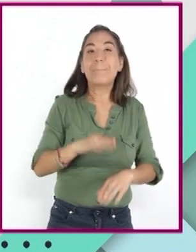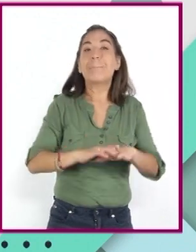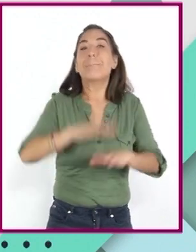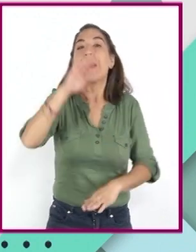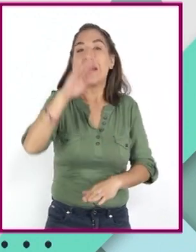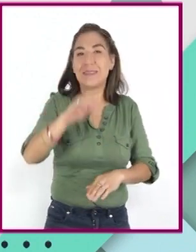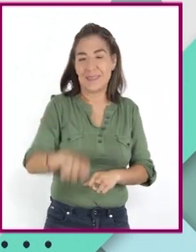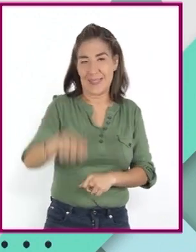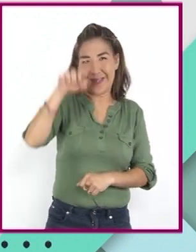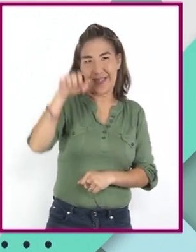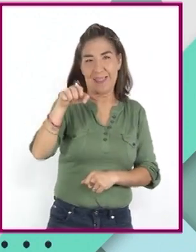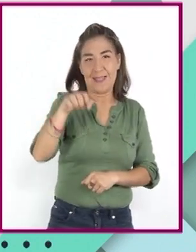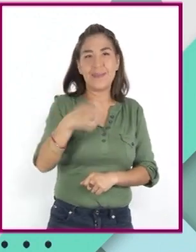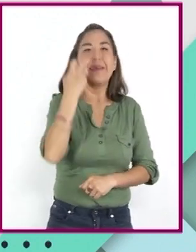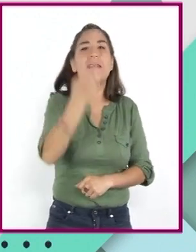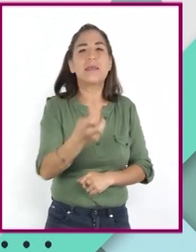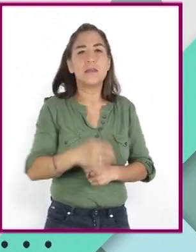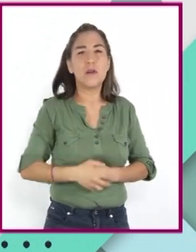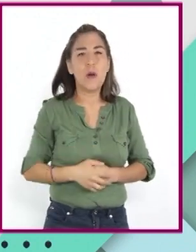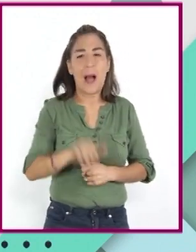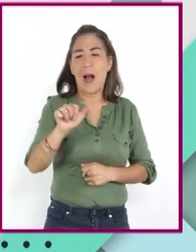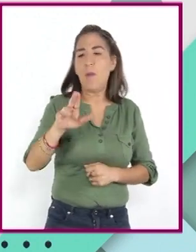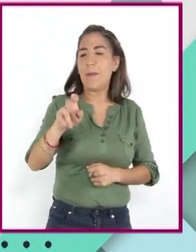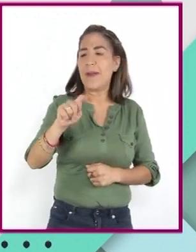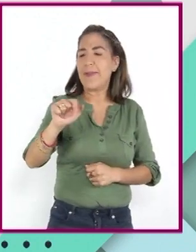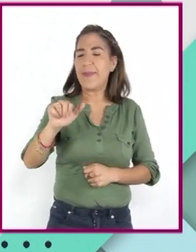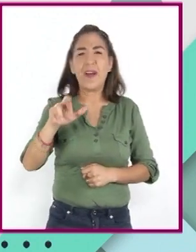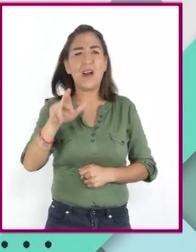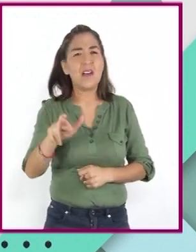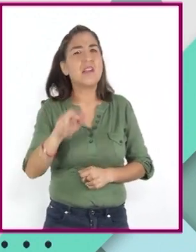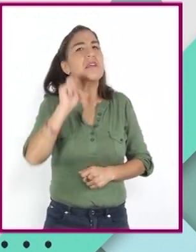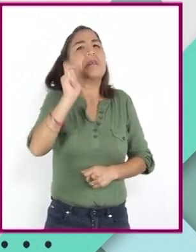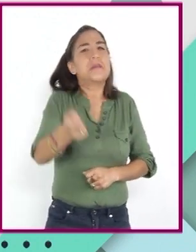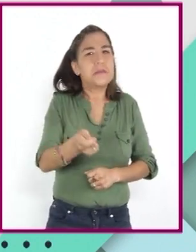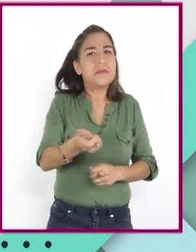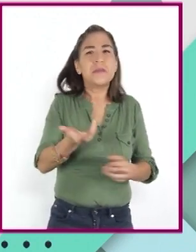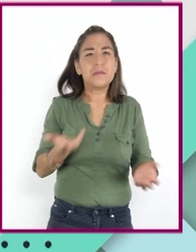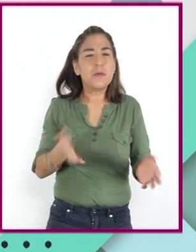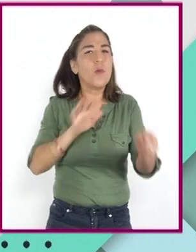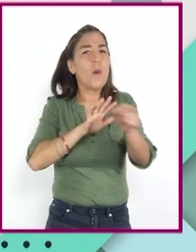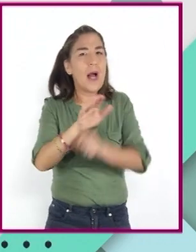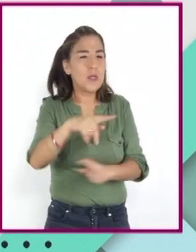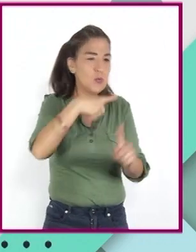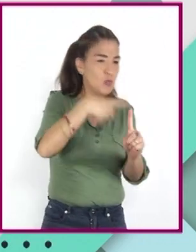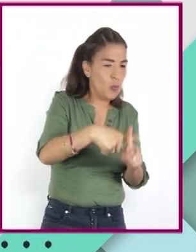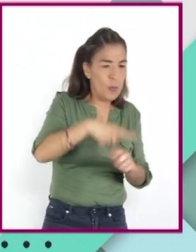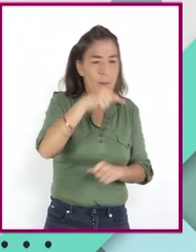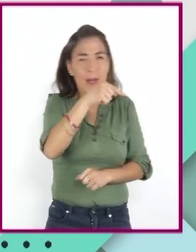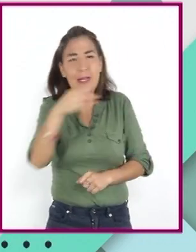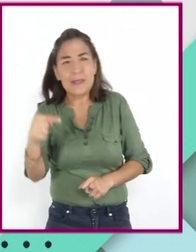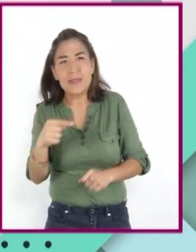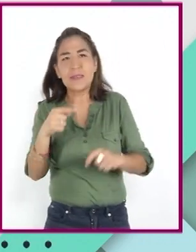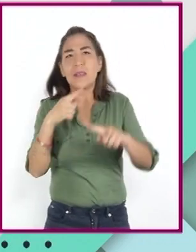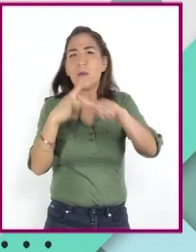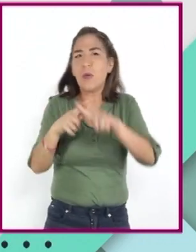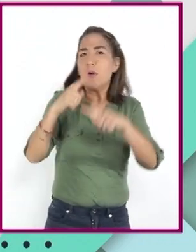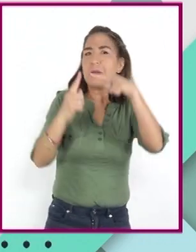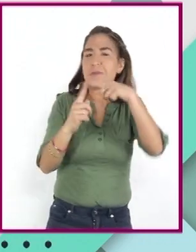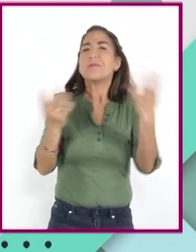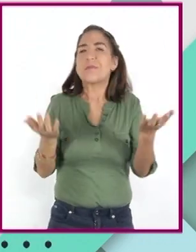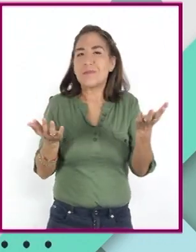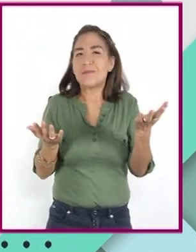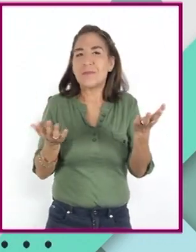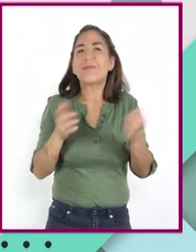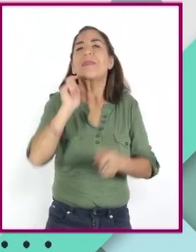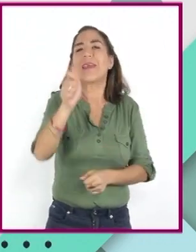edad. Y el término aumentando, ¿a qué operación aritmética lo podemos asociar? Yo sé, a